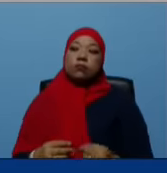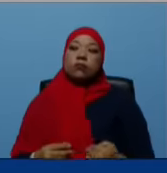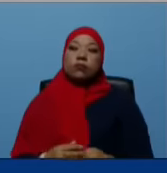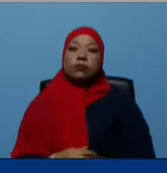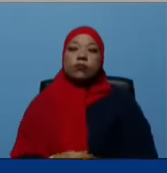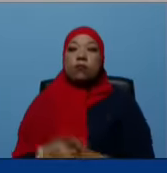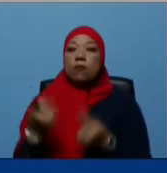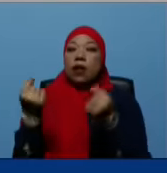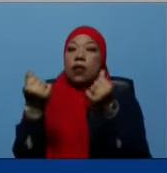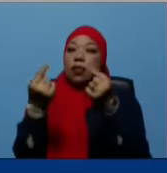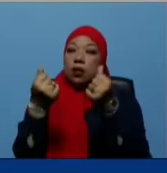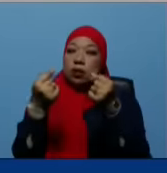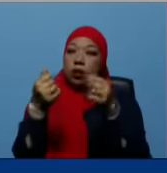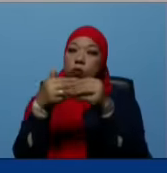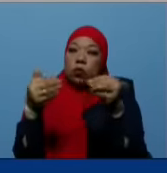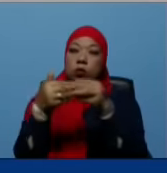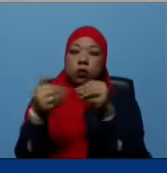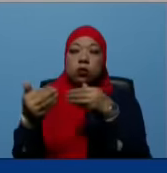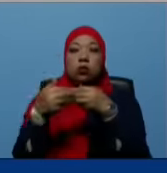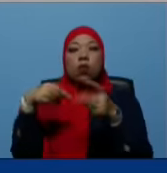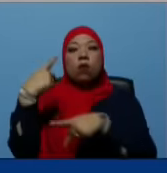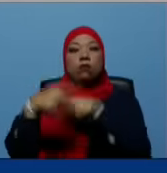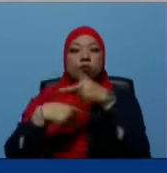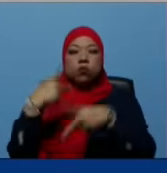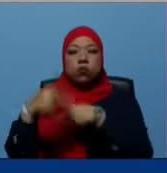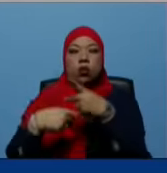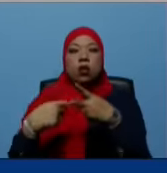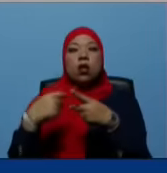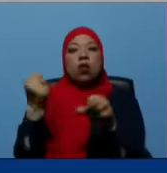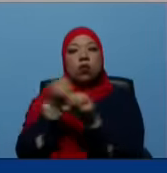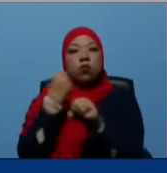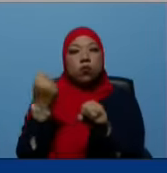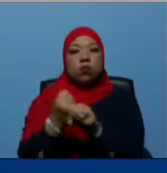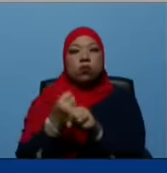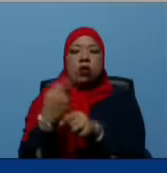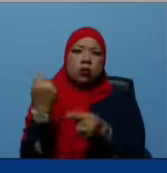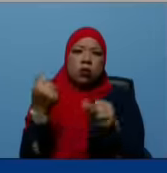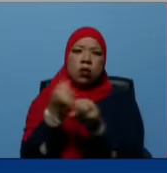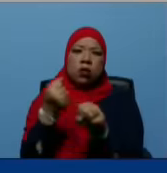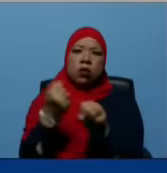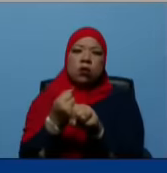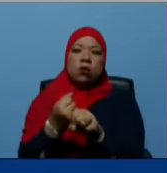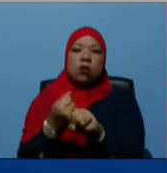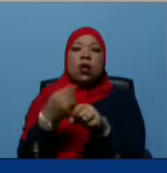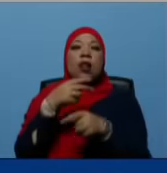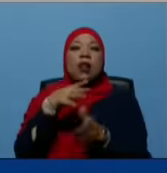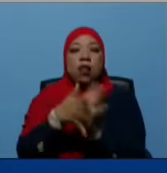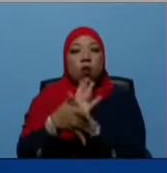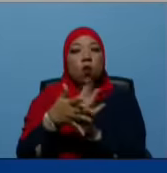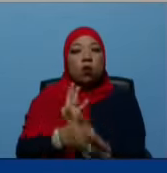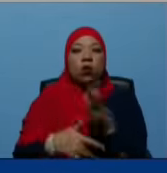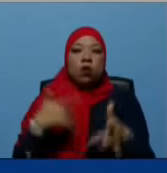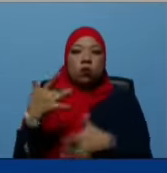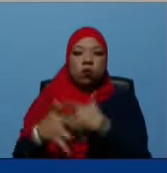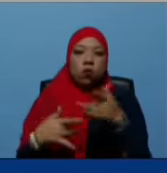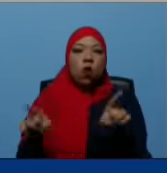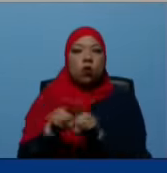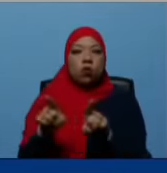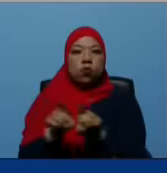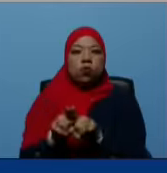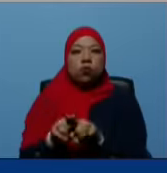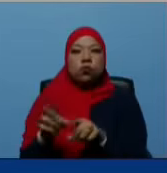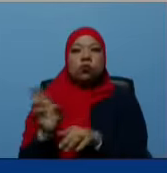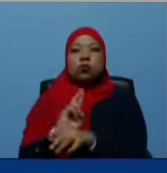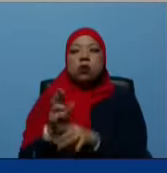el dinero para proceder a explotar, a quemar, a destruir de